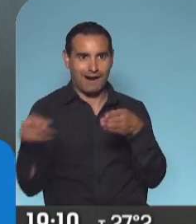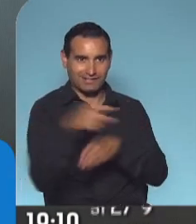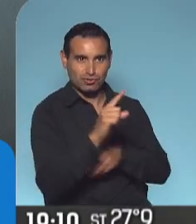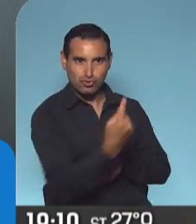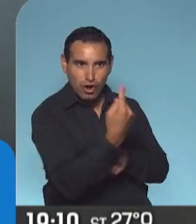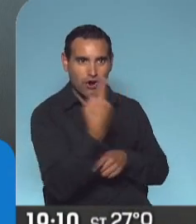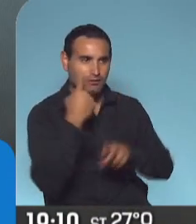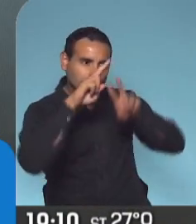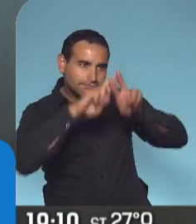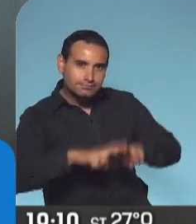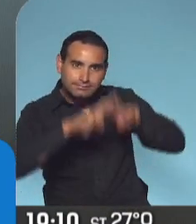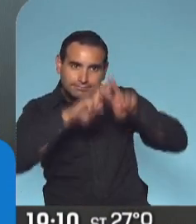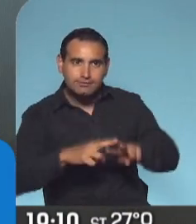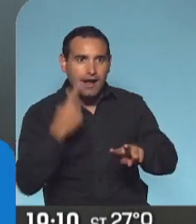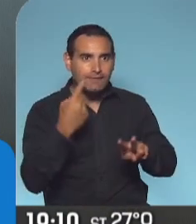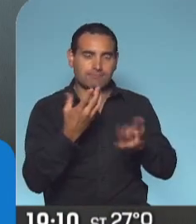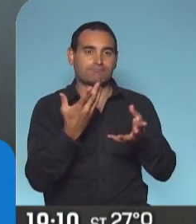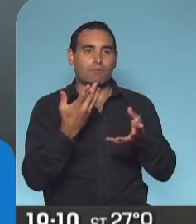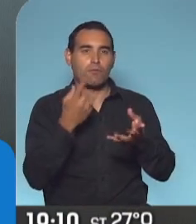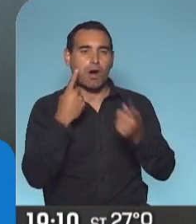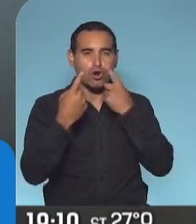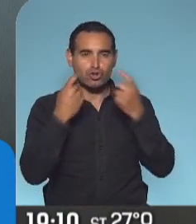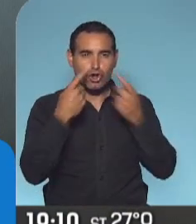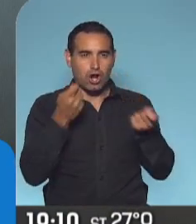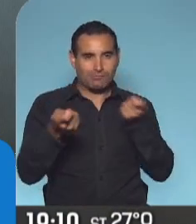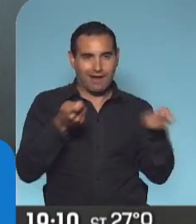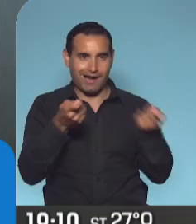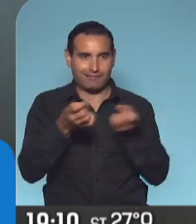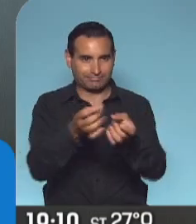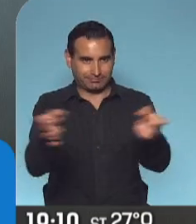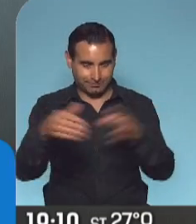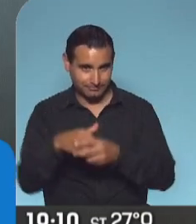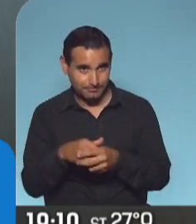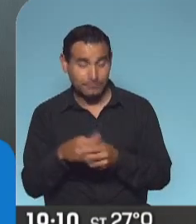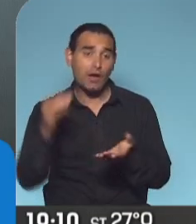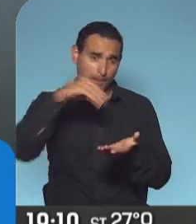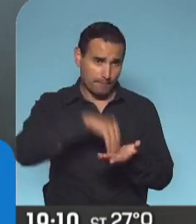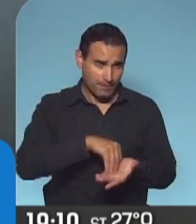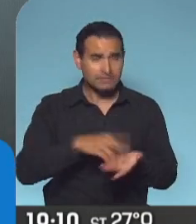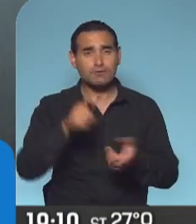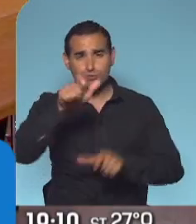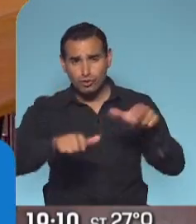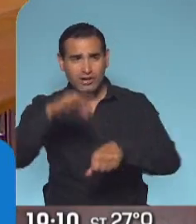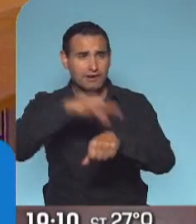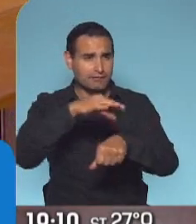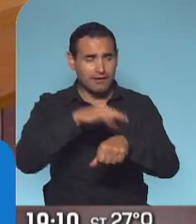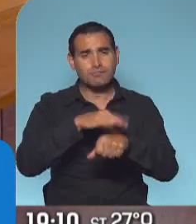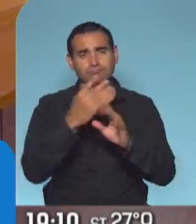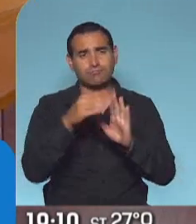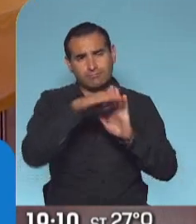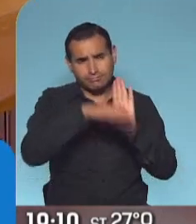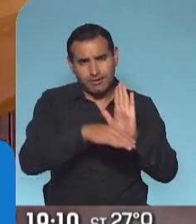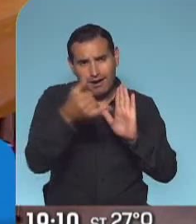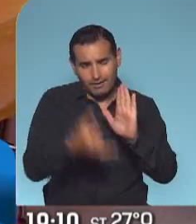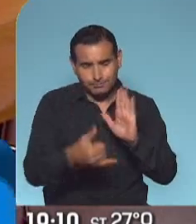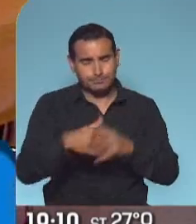podamos controlar la diseminación de la enfermedad. Aparte de hacer el control de pacientes, las medidas de sostén